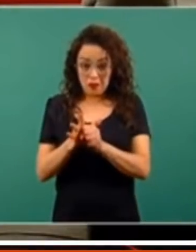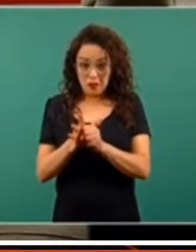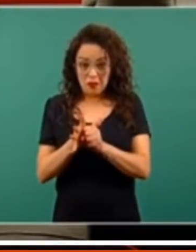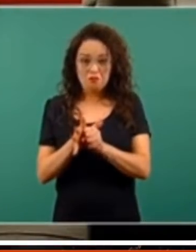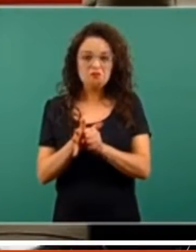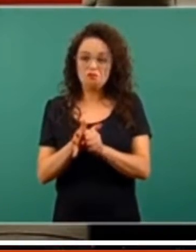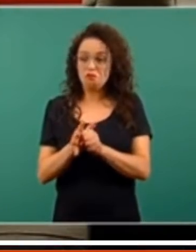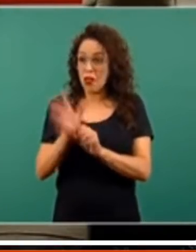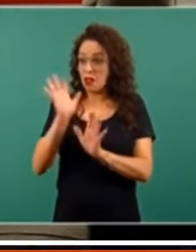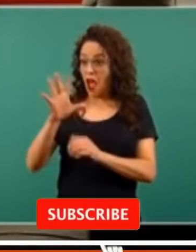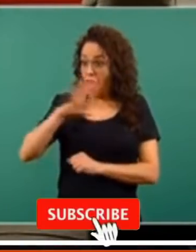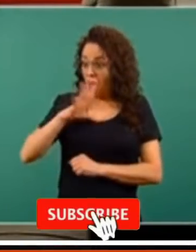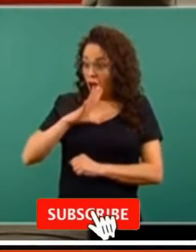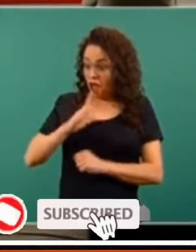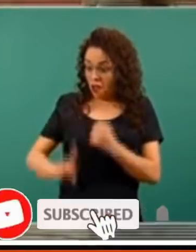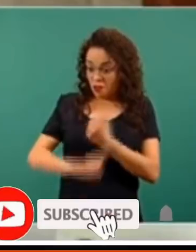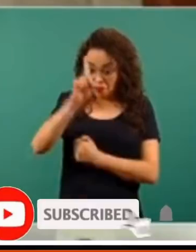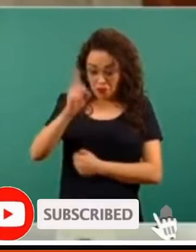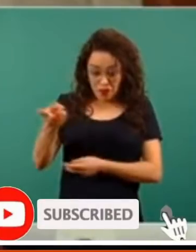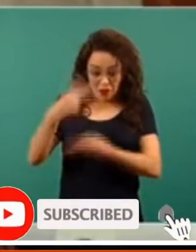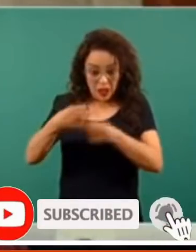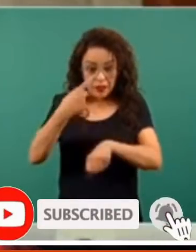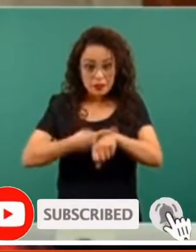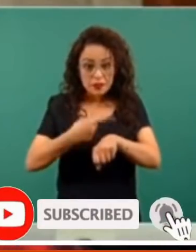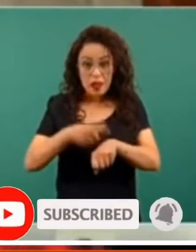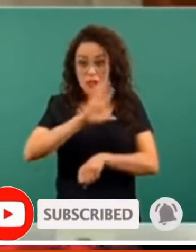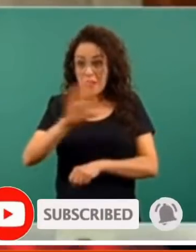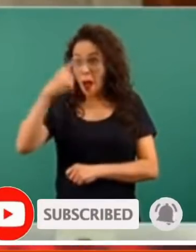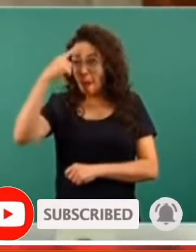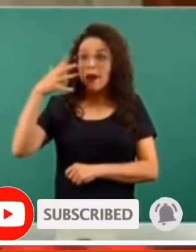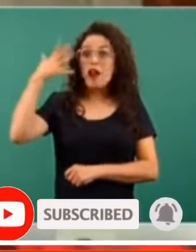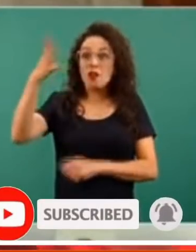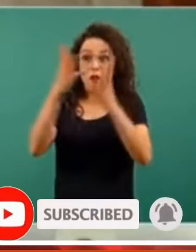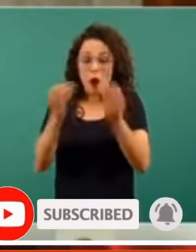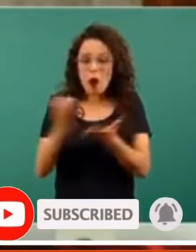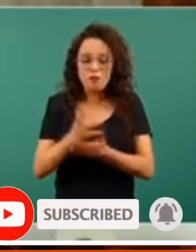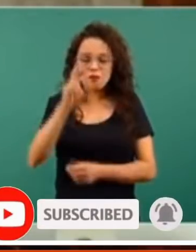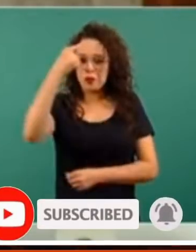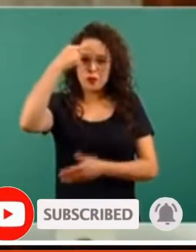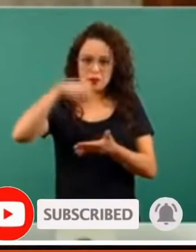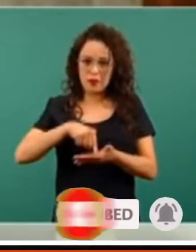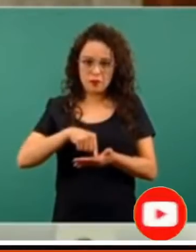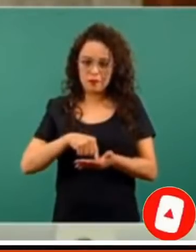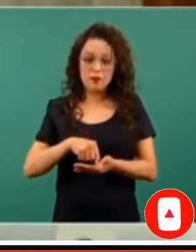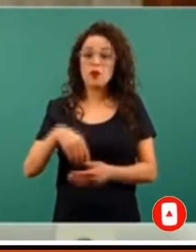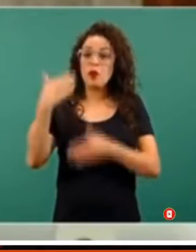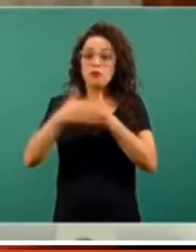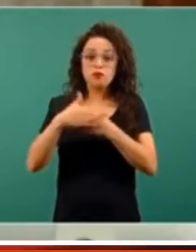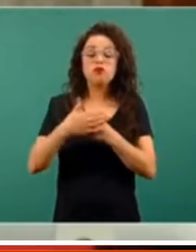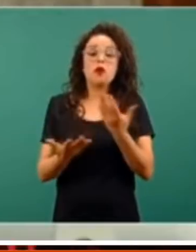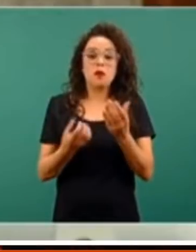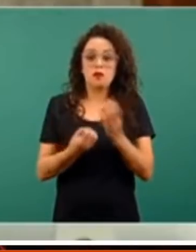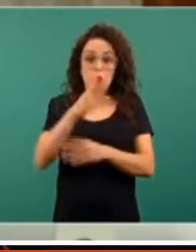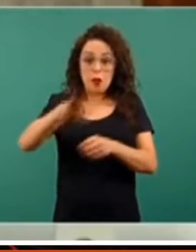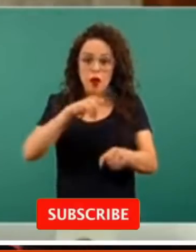normalidad. En ese sentido, doctor, usted me dijo el miércoles pasado que hay alrededor